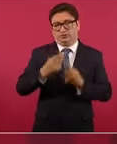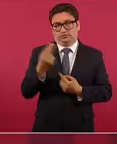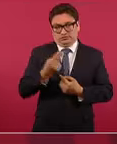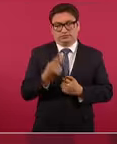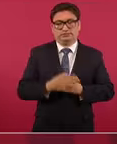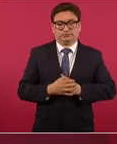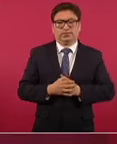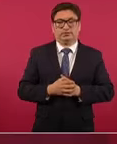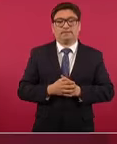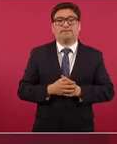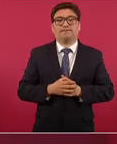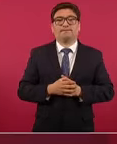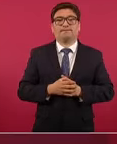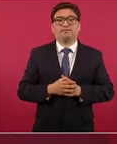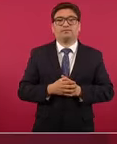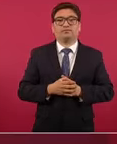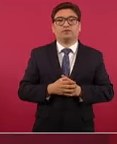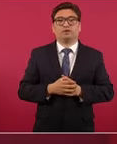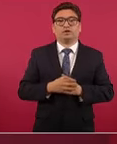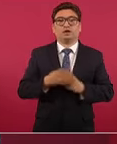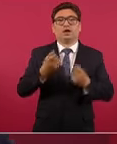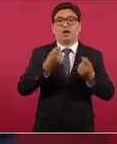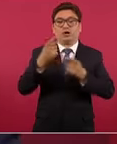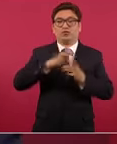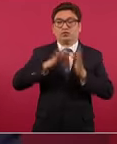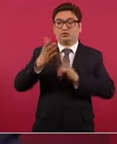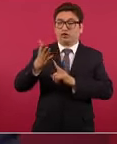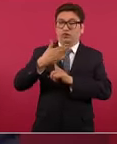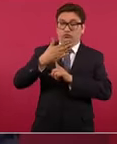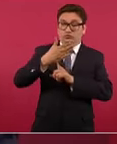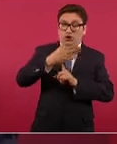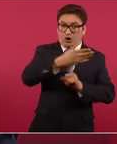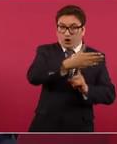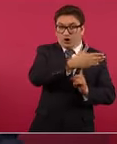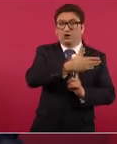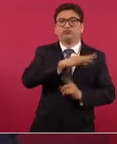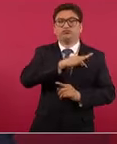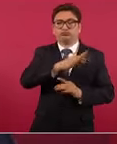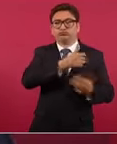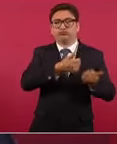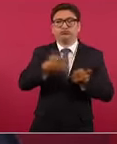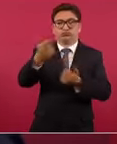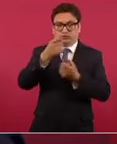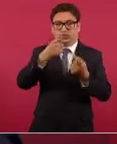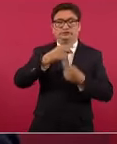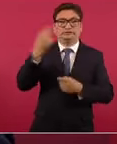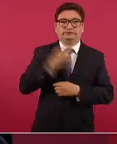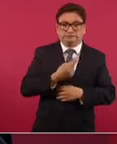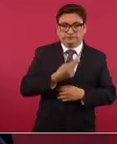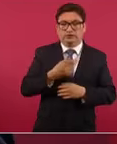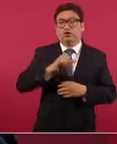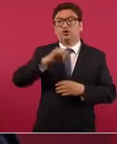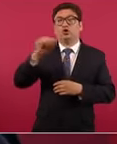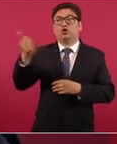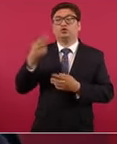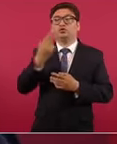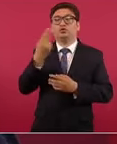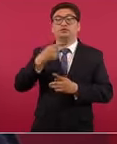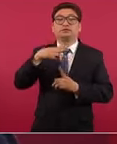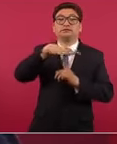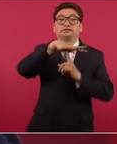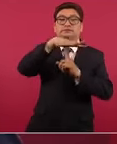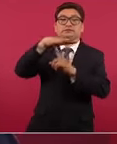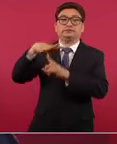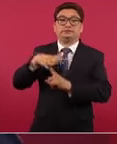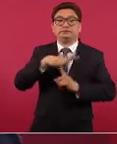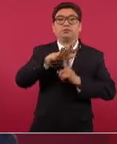teniendo ya la ambulancia pueden hacerse en ese traslado pero hay otras urgencias que requieren de un traslado aéreo porque